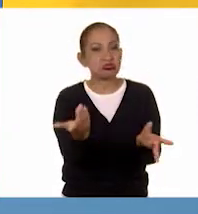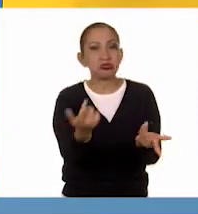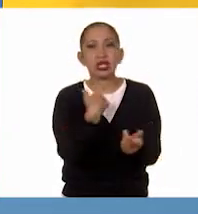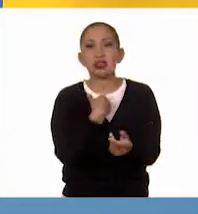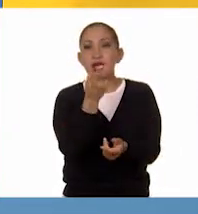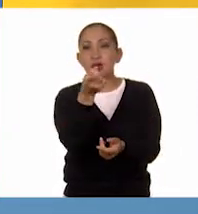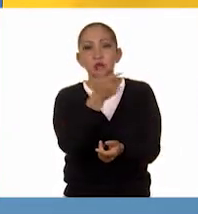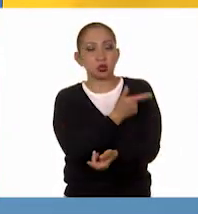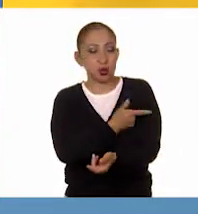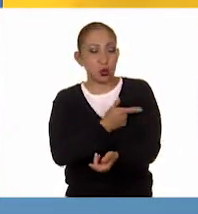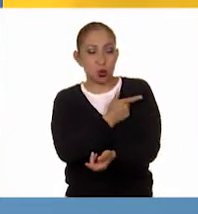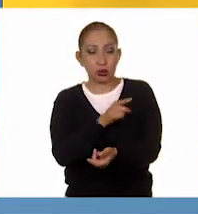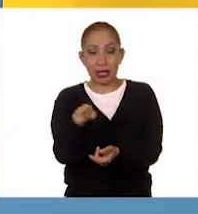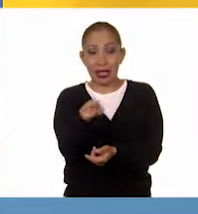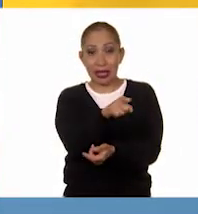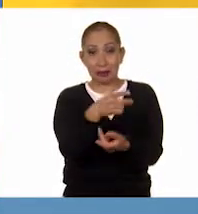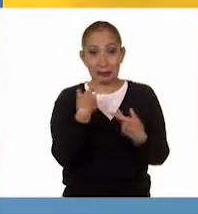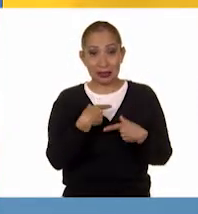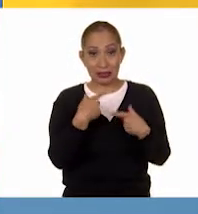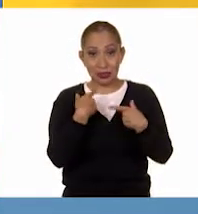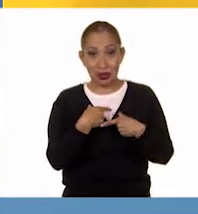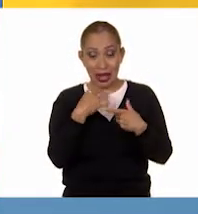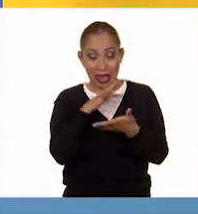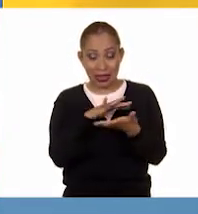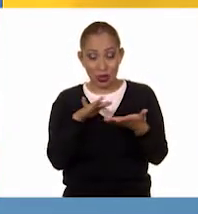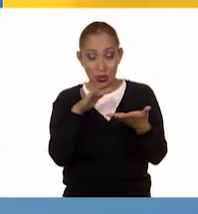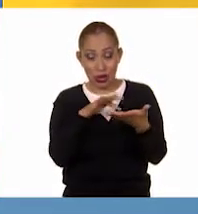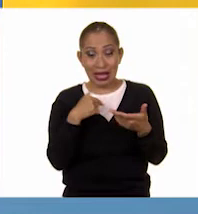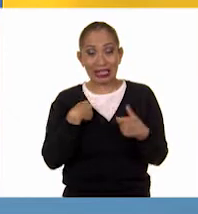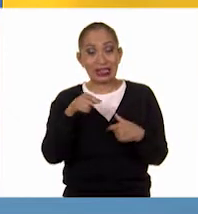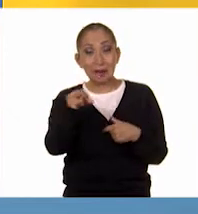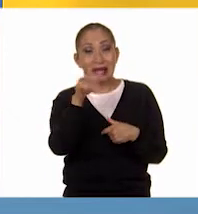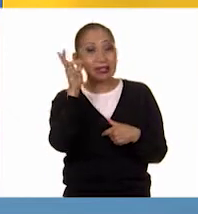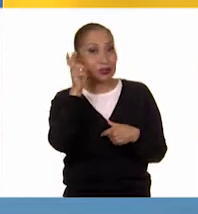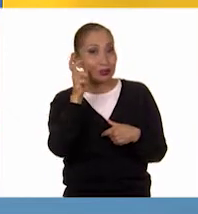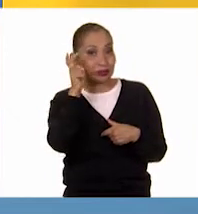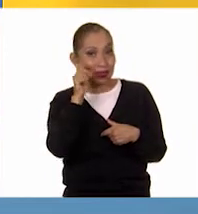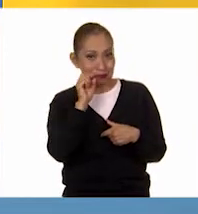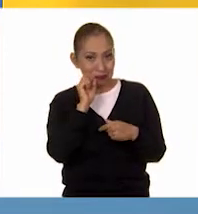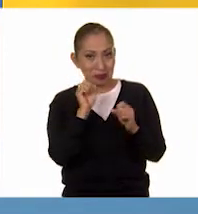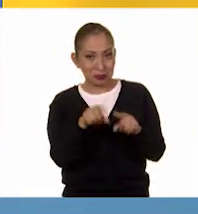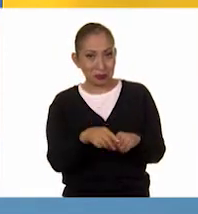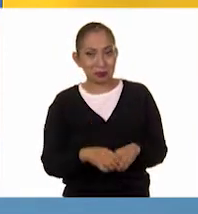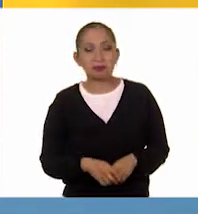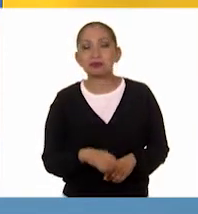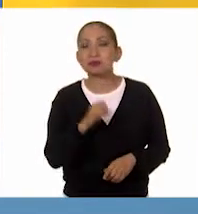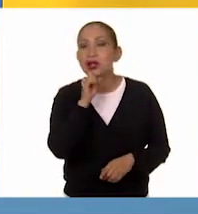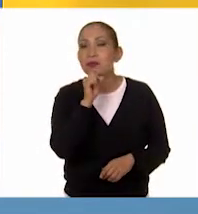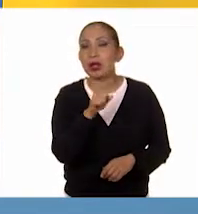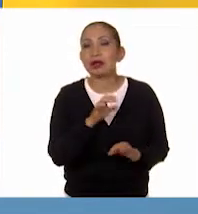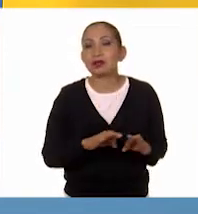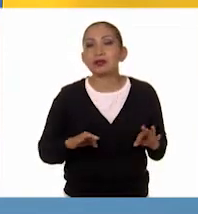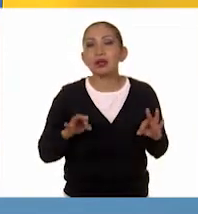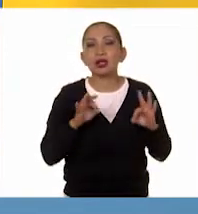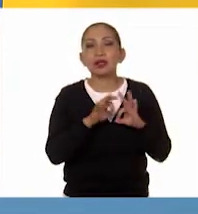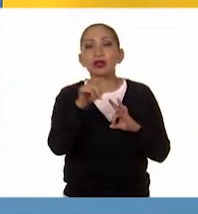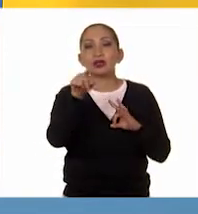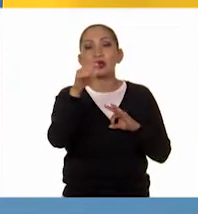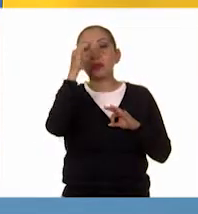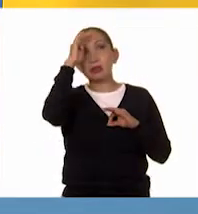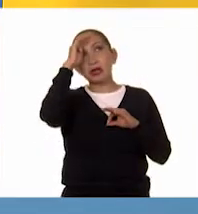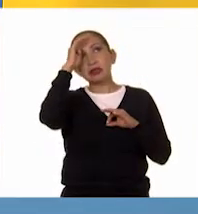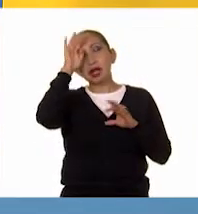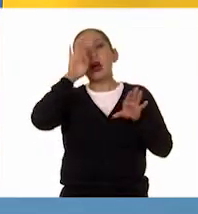del gusto tanto de la persona que lee como de las personas que escuchan. Y también es relevante que